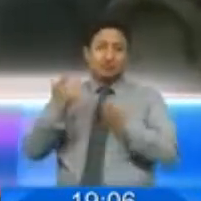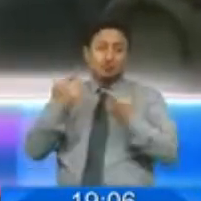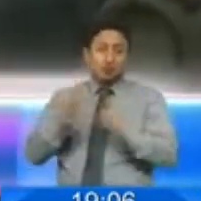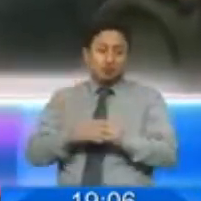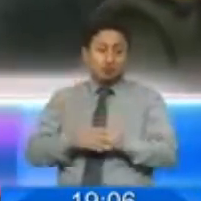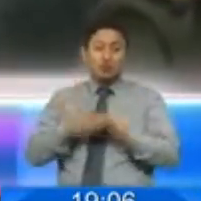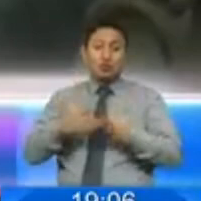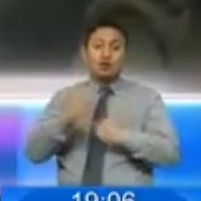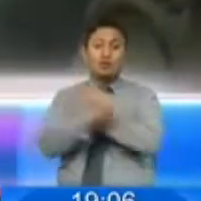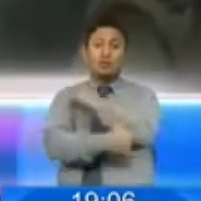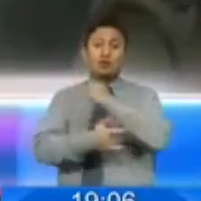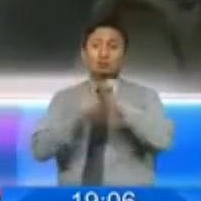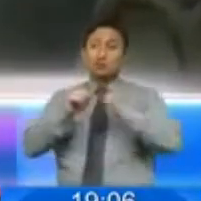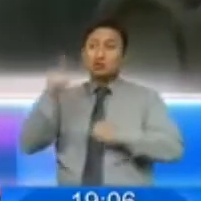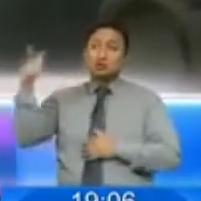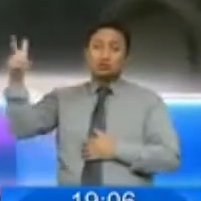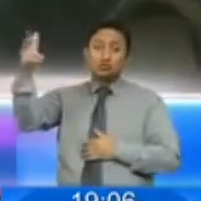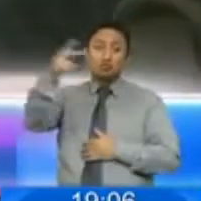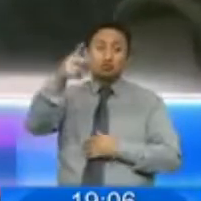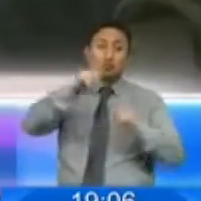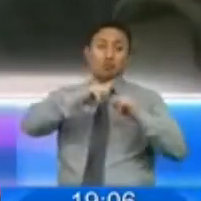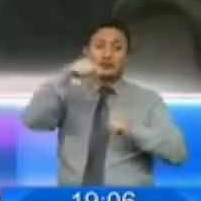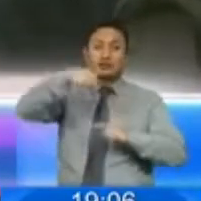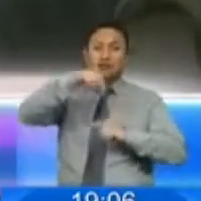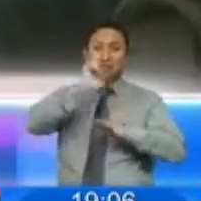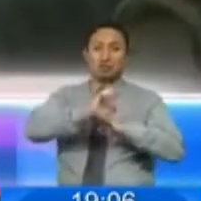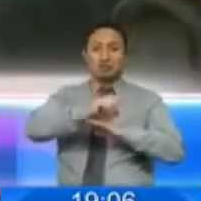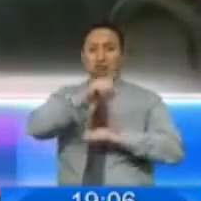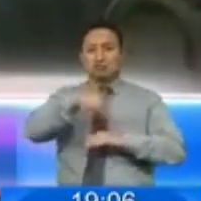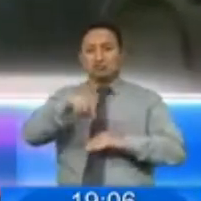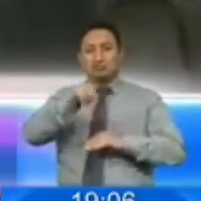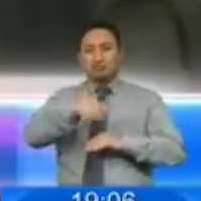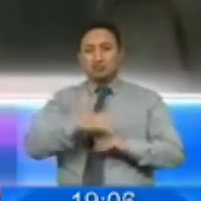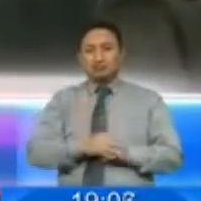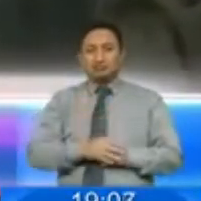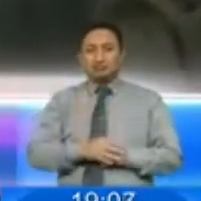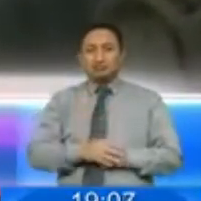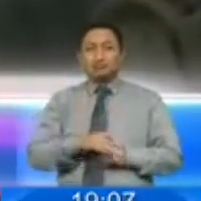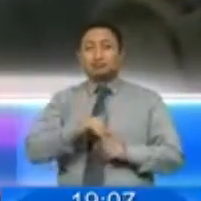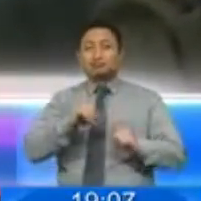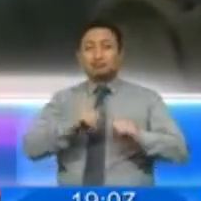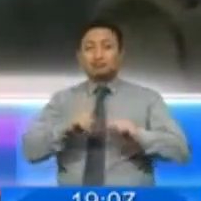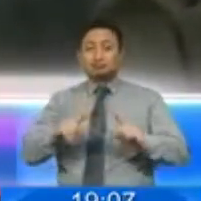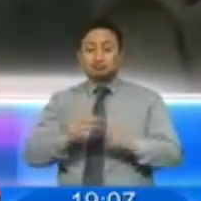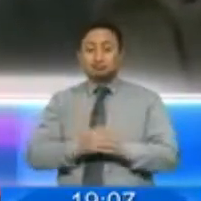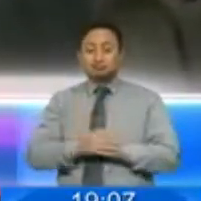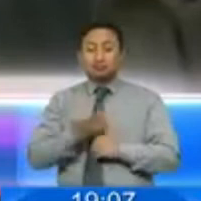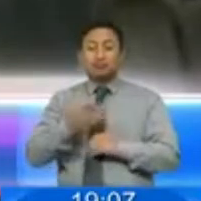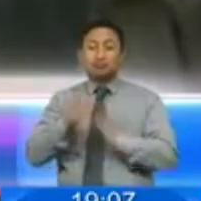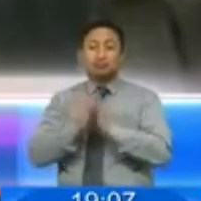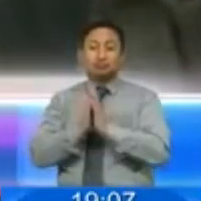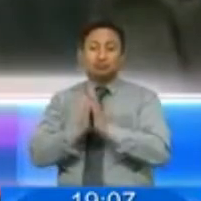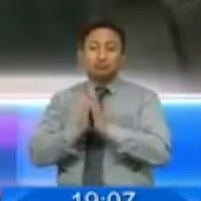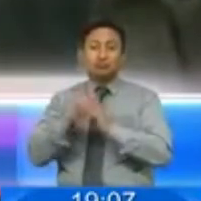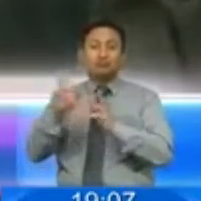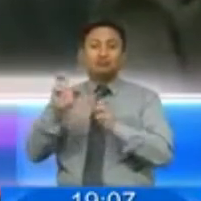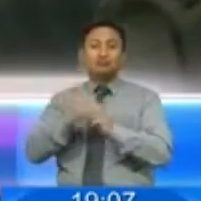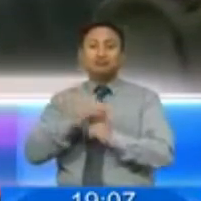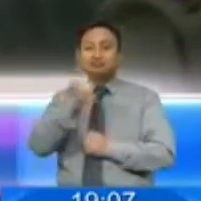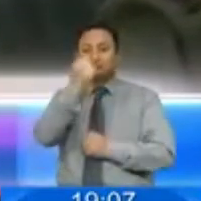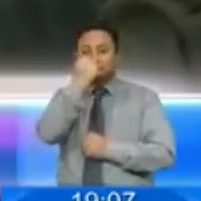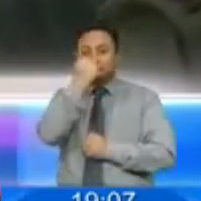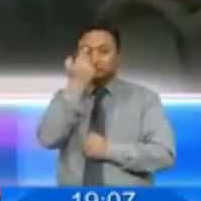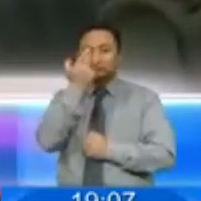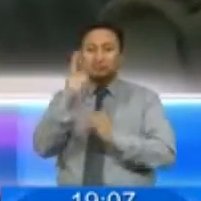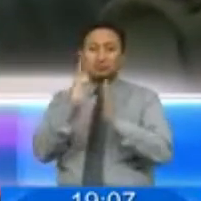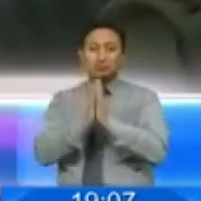por cualquier parte del mundo excepto Ecuador. Y la difusión roja, como les había manifestado, solo se la